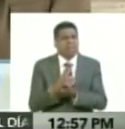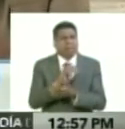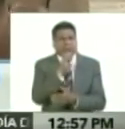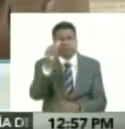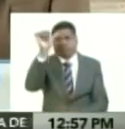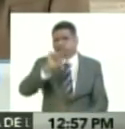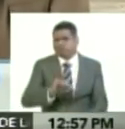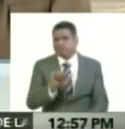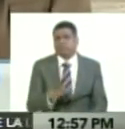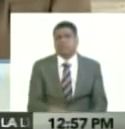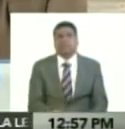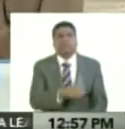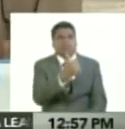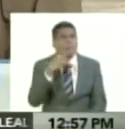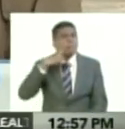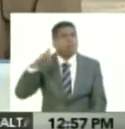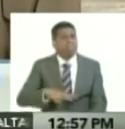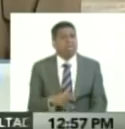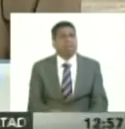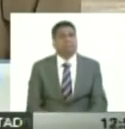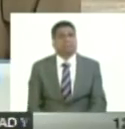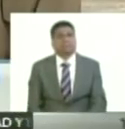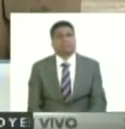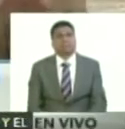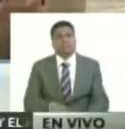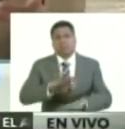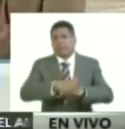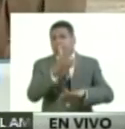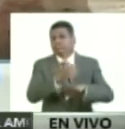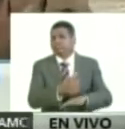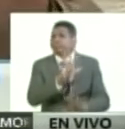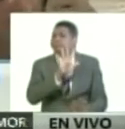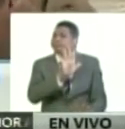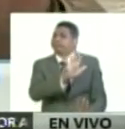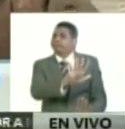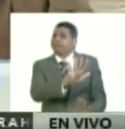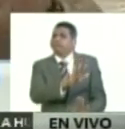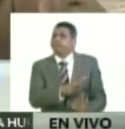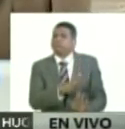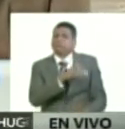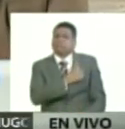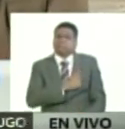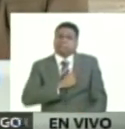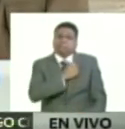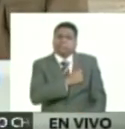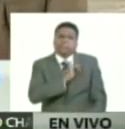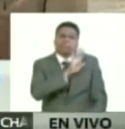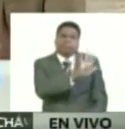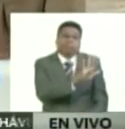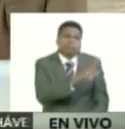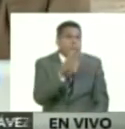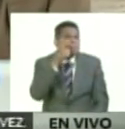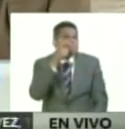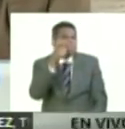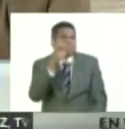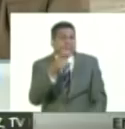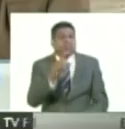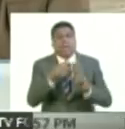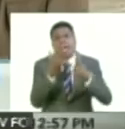Borges. Esa es la verdad. Lamentablemente, quien sufre las consecuencias de las pugnas internas dentro de la MUD es el país, es la